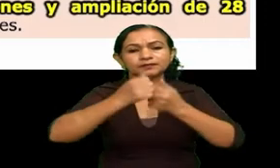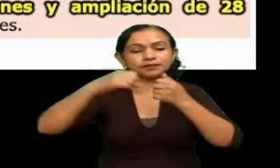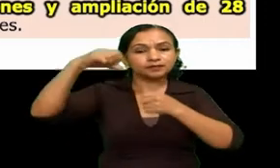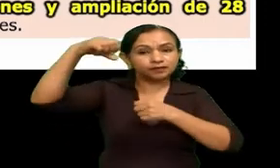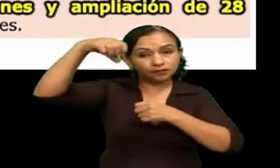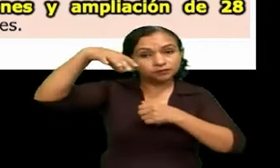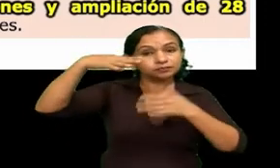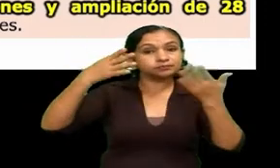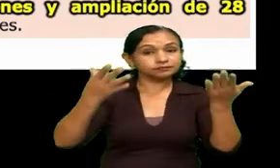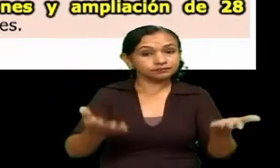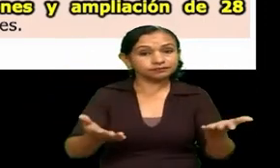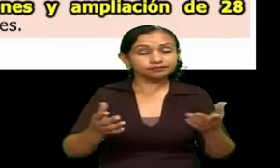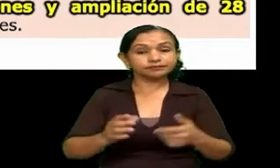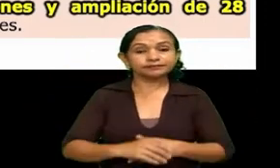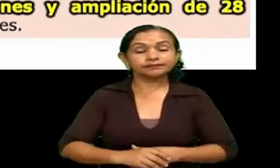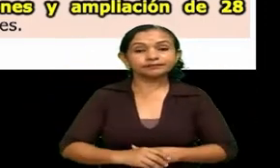Entonces,